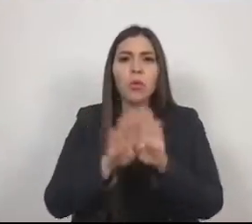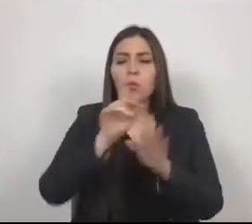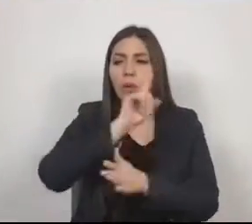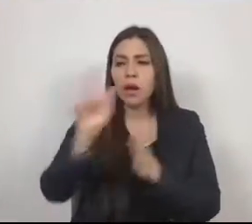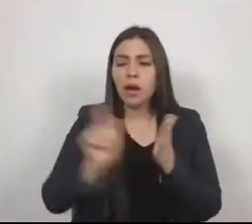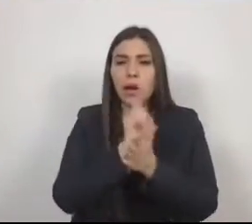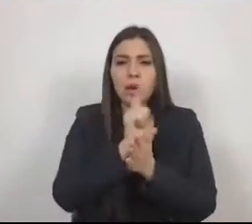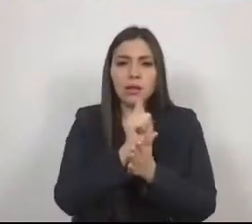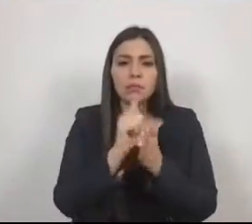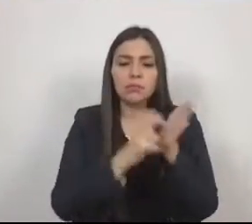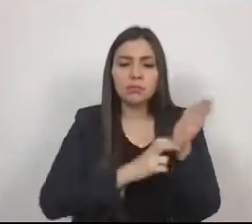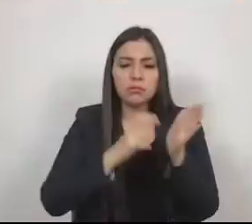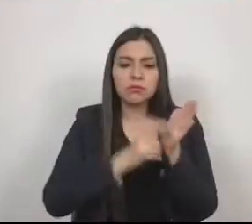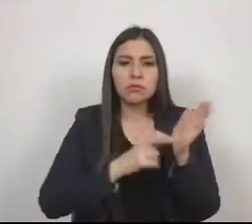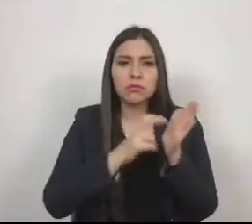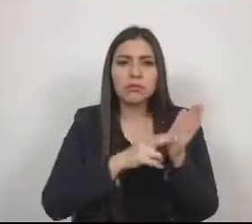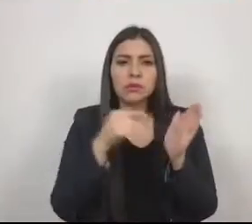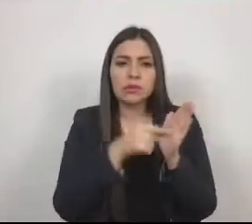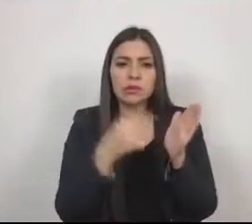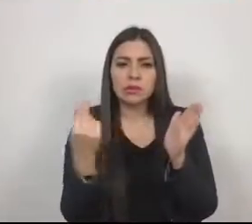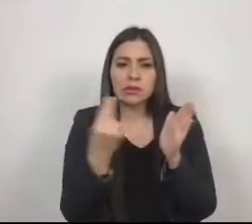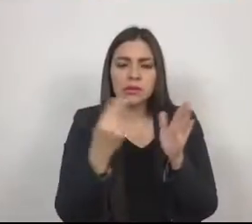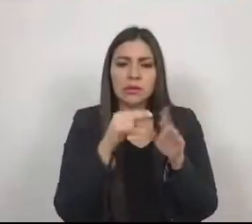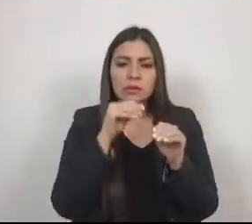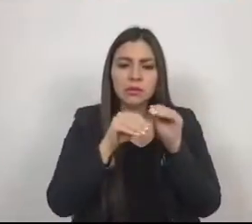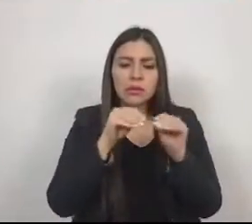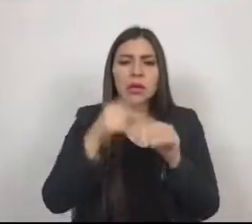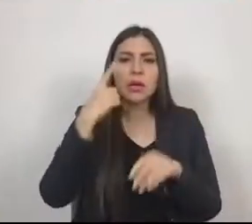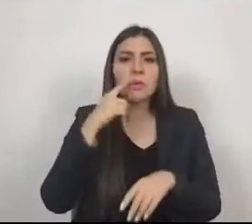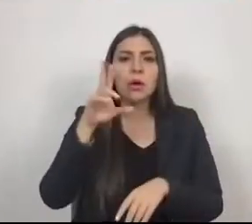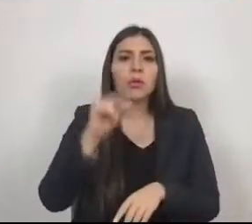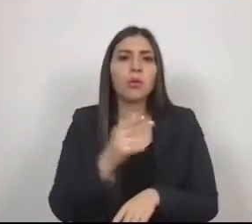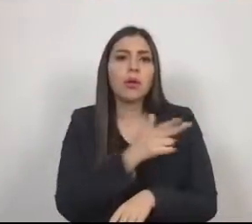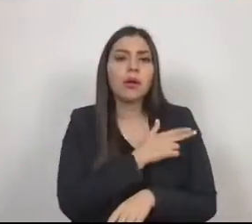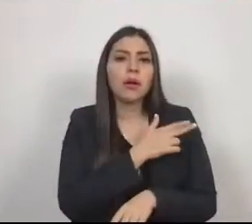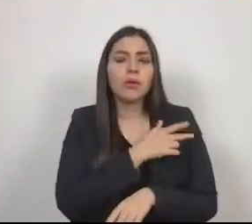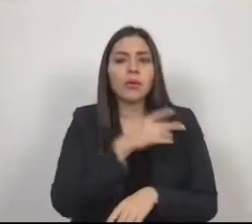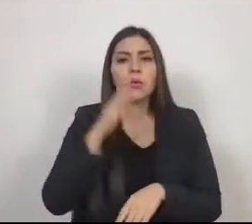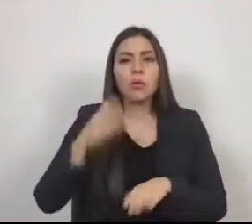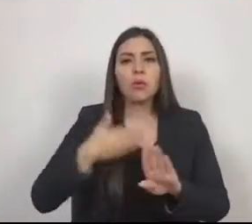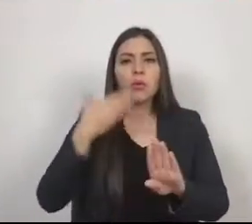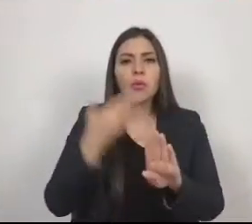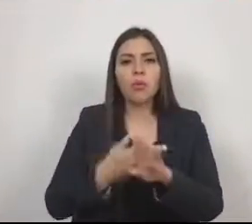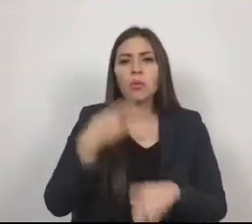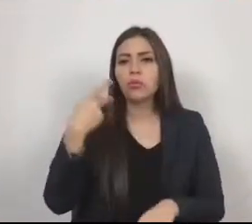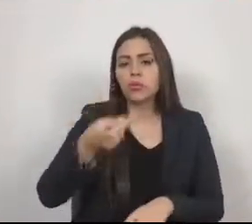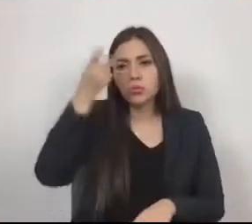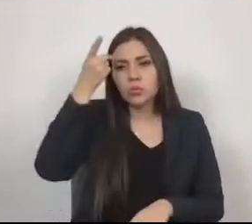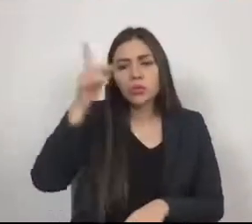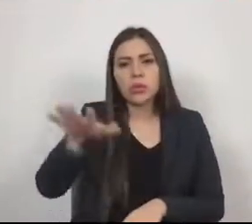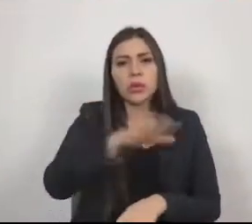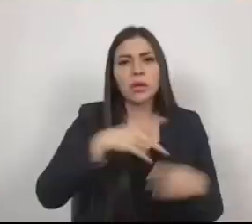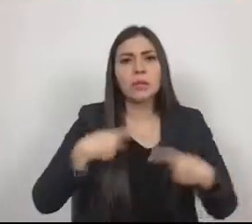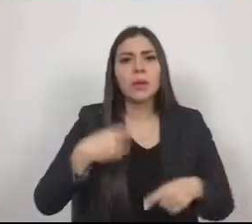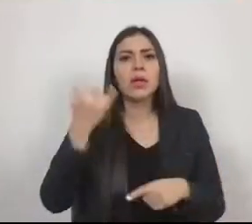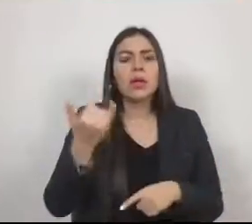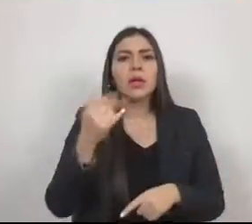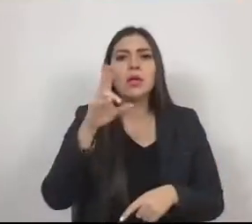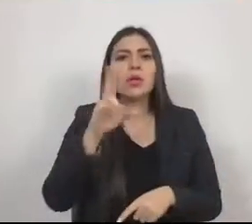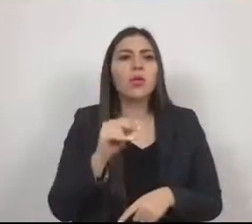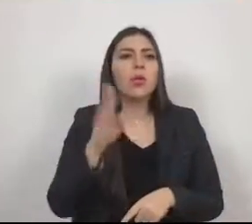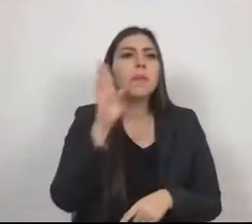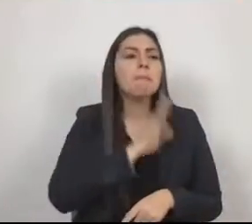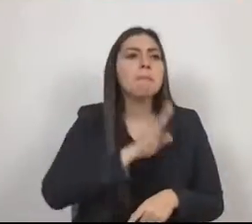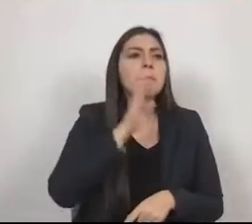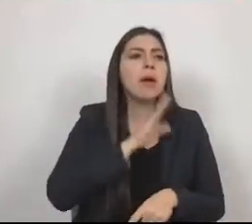los mecanismos necesarios para evitar que se lastime el patrimonio ciudadano, para dar respuesta a las malas decisiones de las y los